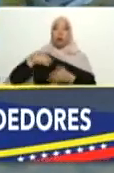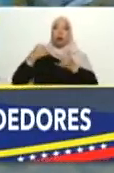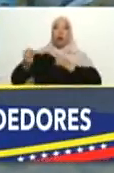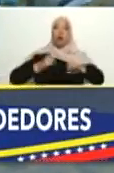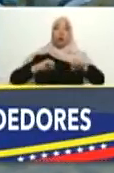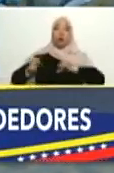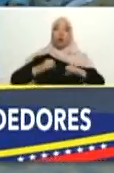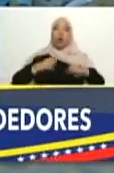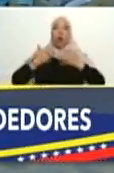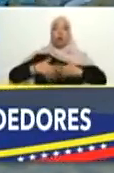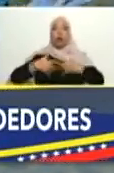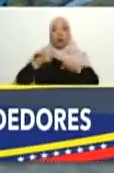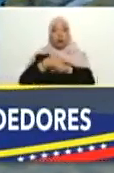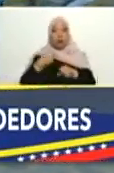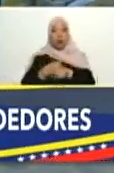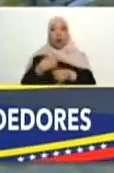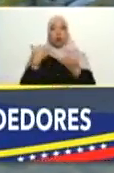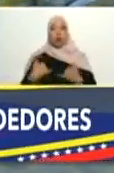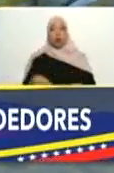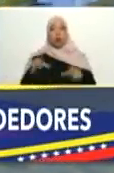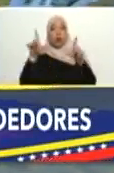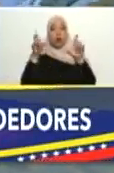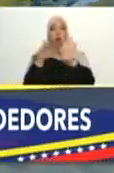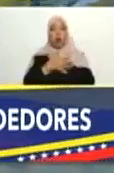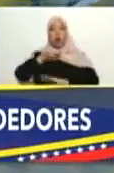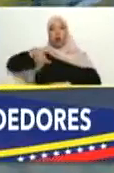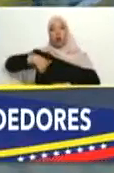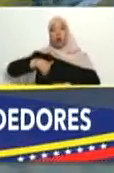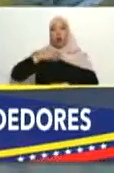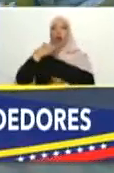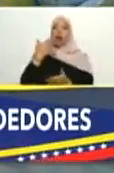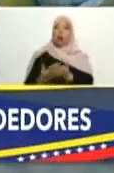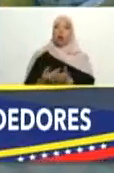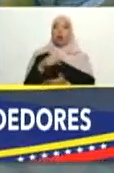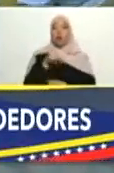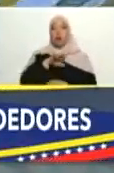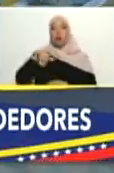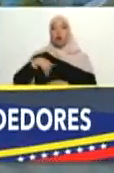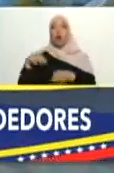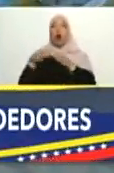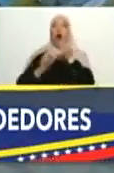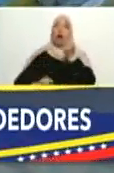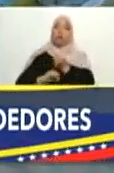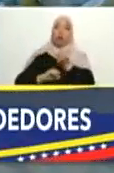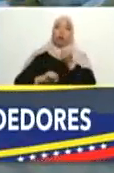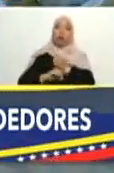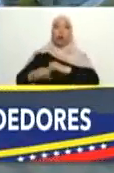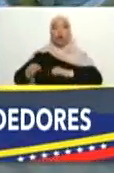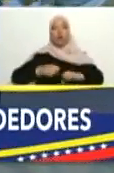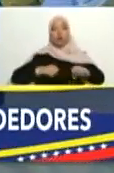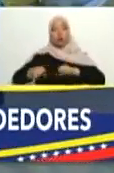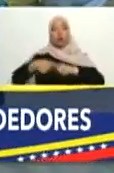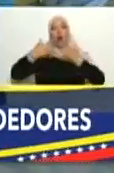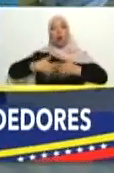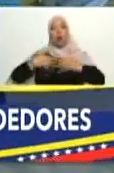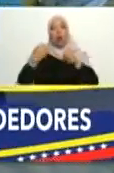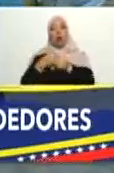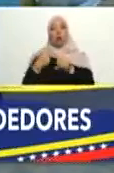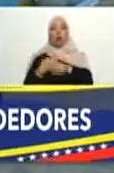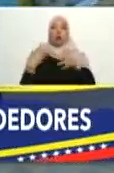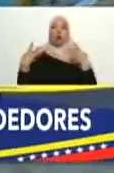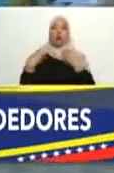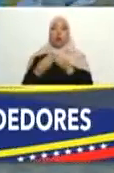movimiento de emprendedores. Y con esta imagen, presidente, nosotros le agradecemos a usted, a todo el apoyo del movimiento de Emprender Juntos, y a